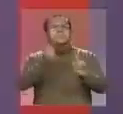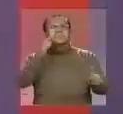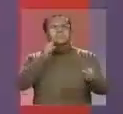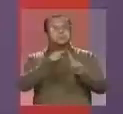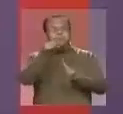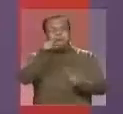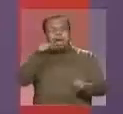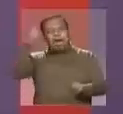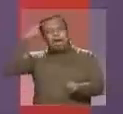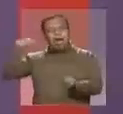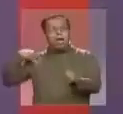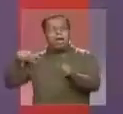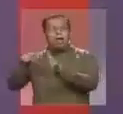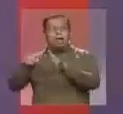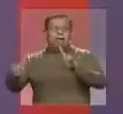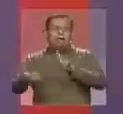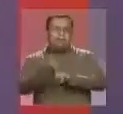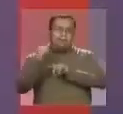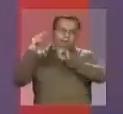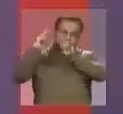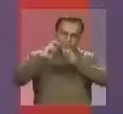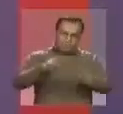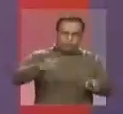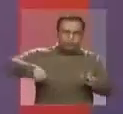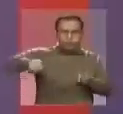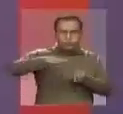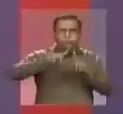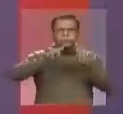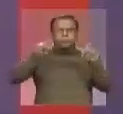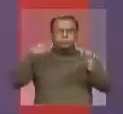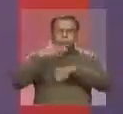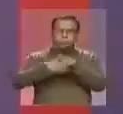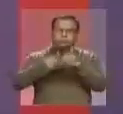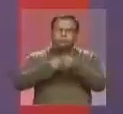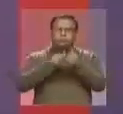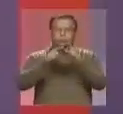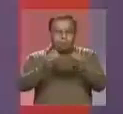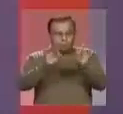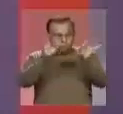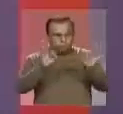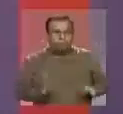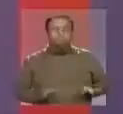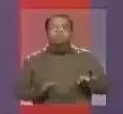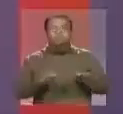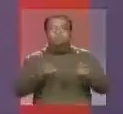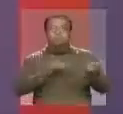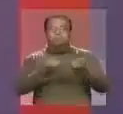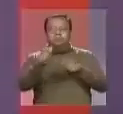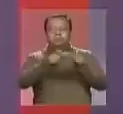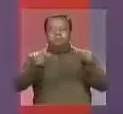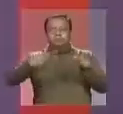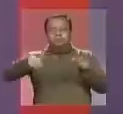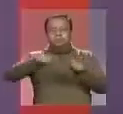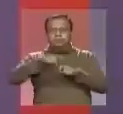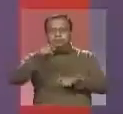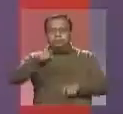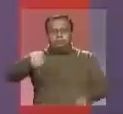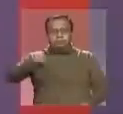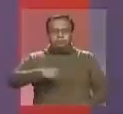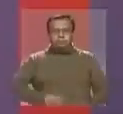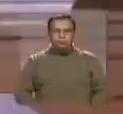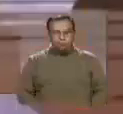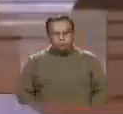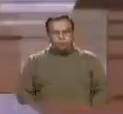subjetivo, para que haya esa investigación, esa medición específica de la población que necesita la política